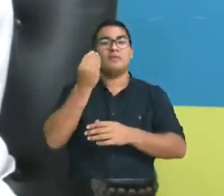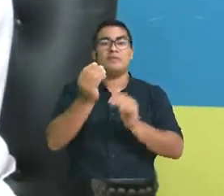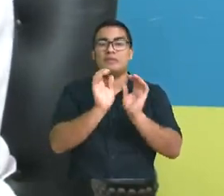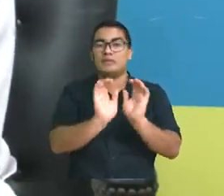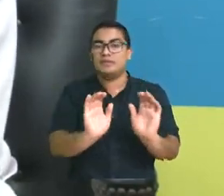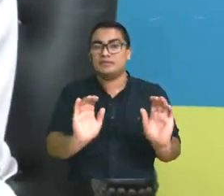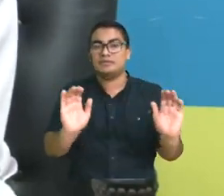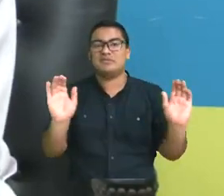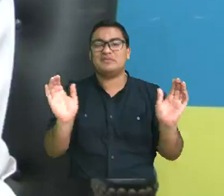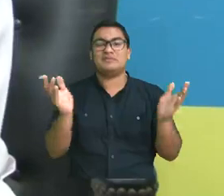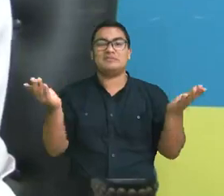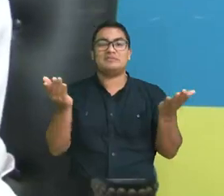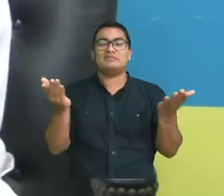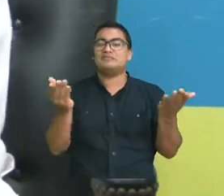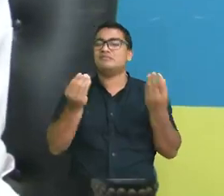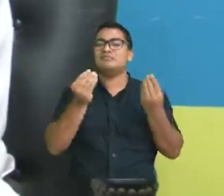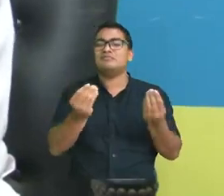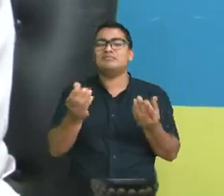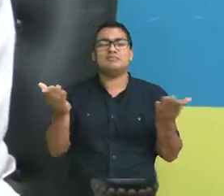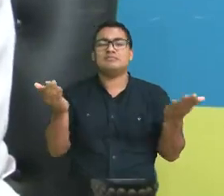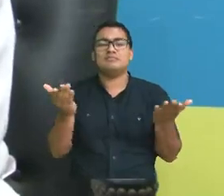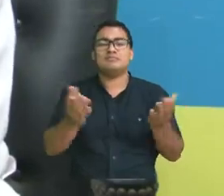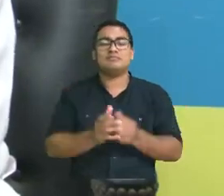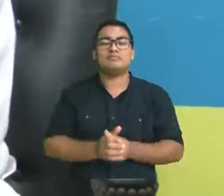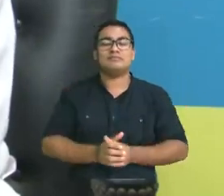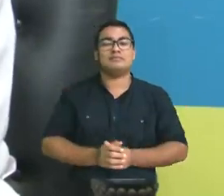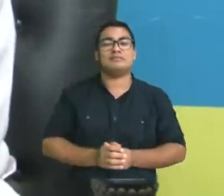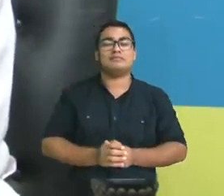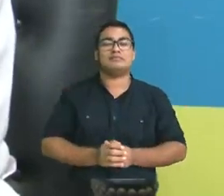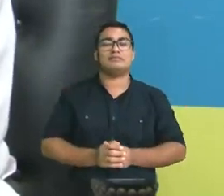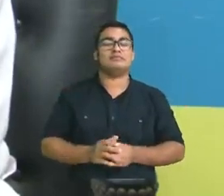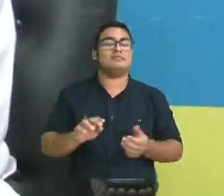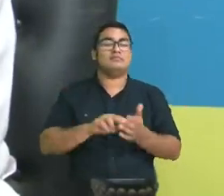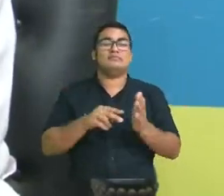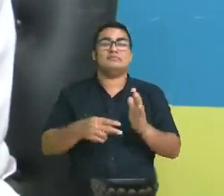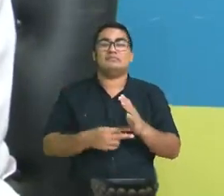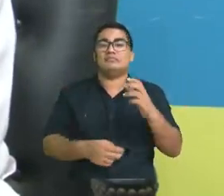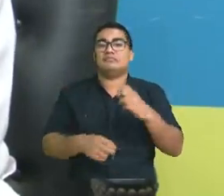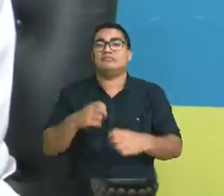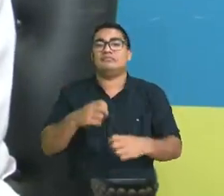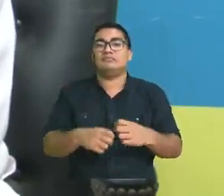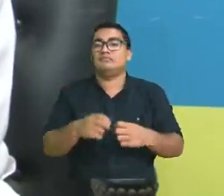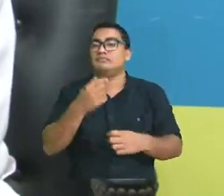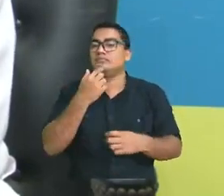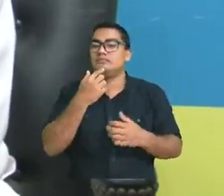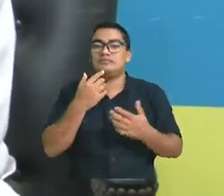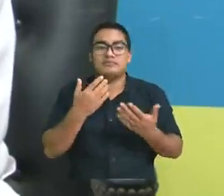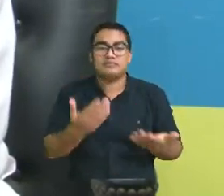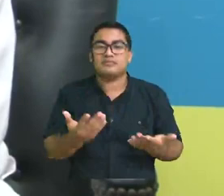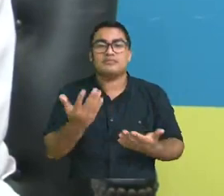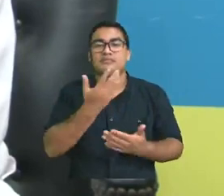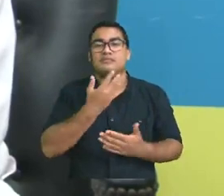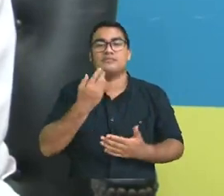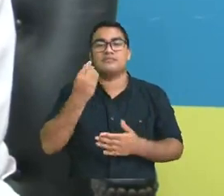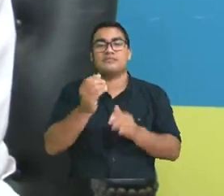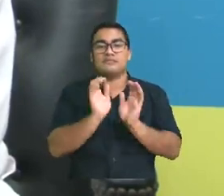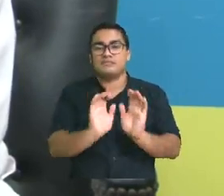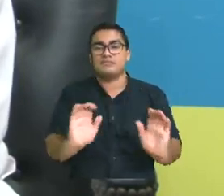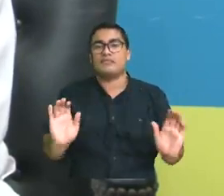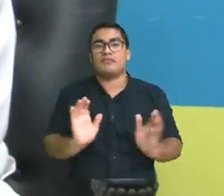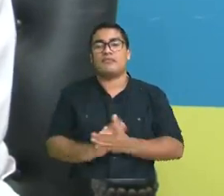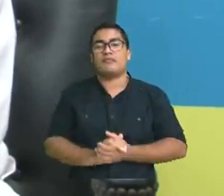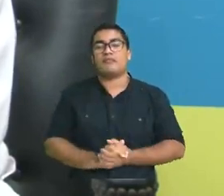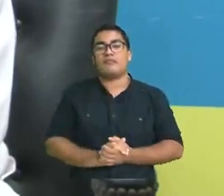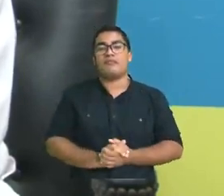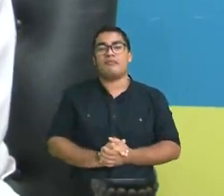niños. ¿Qué tan frecuente es y qué incide, por ejemplo, para que se presenten los jóvenes y se presenten los niños?